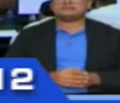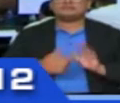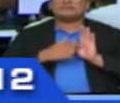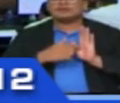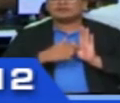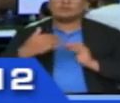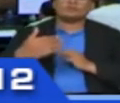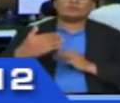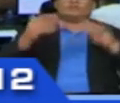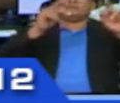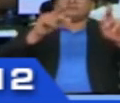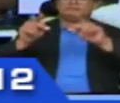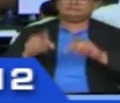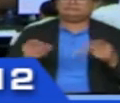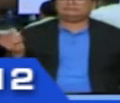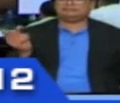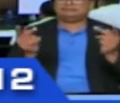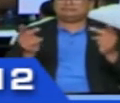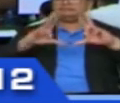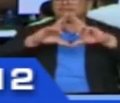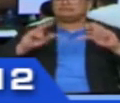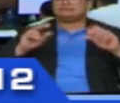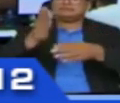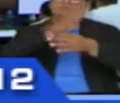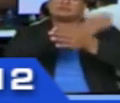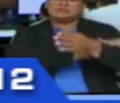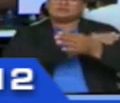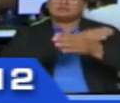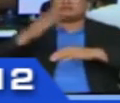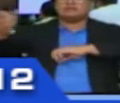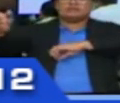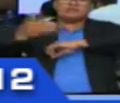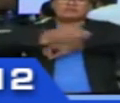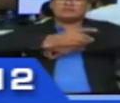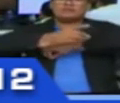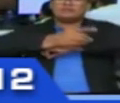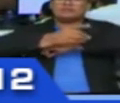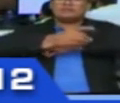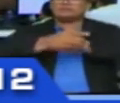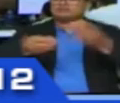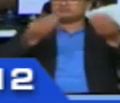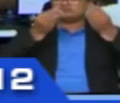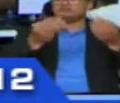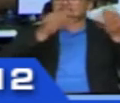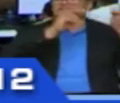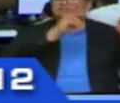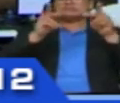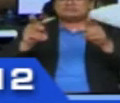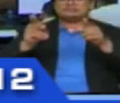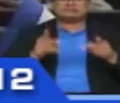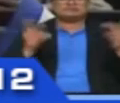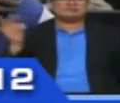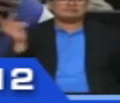una aplicación ipso iure. Pero aquí no se establece ningún procedimiento,